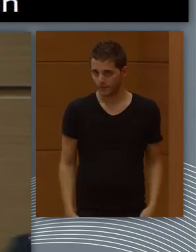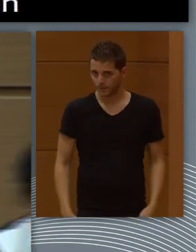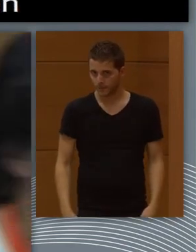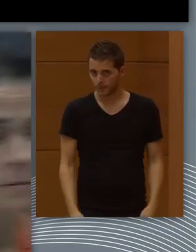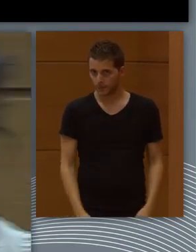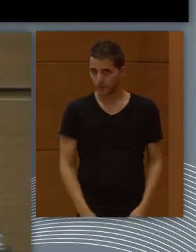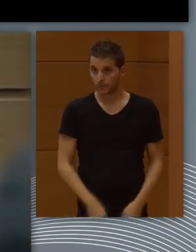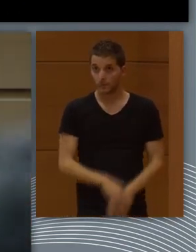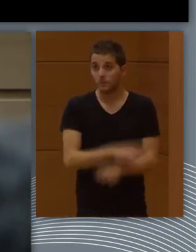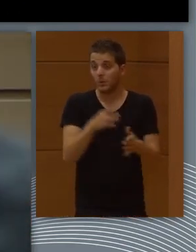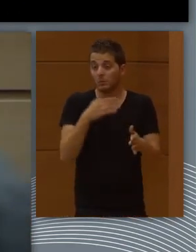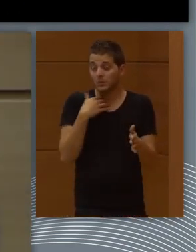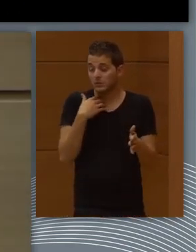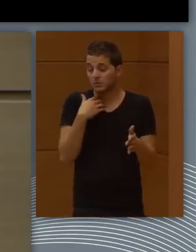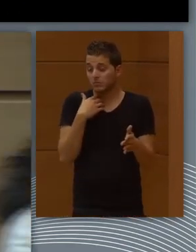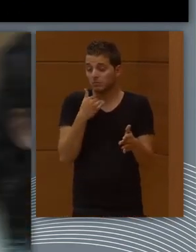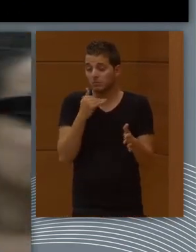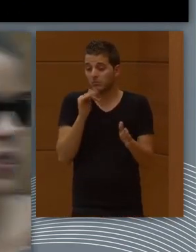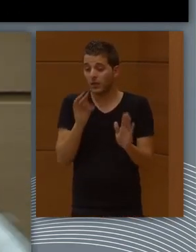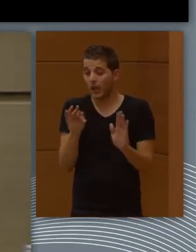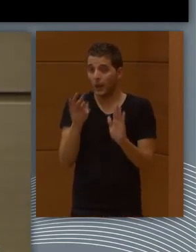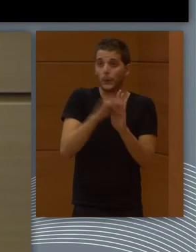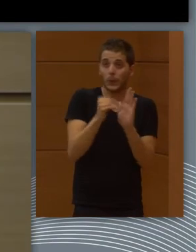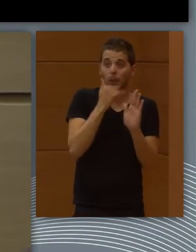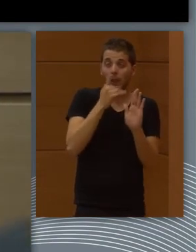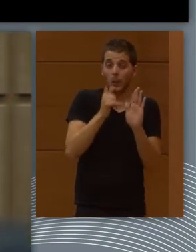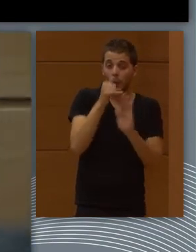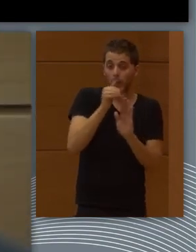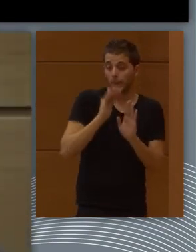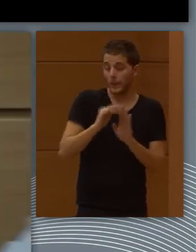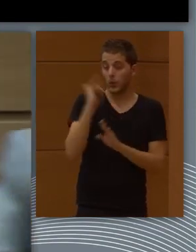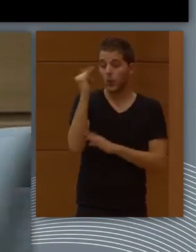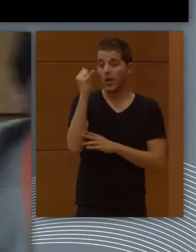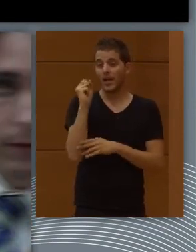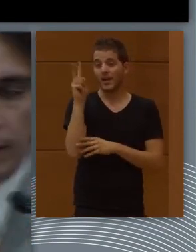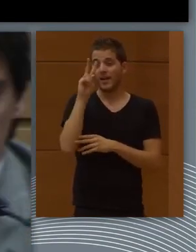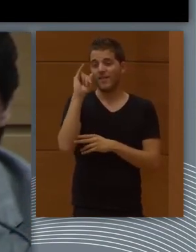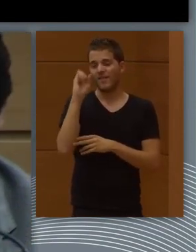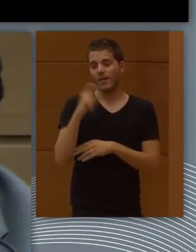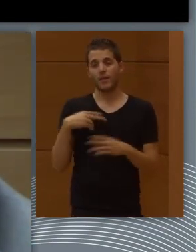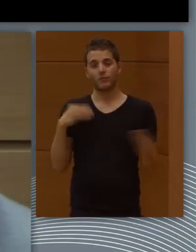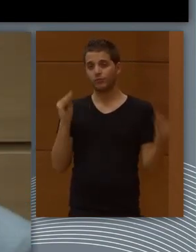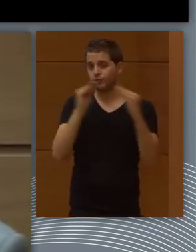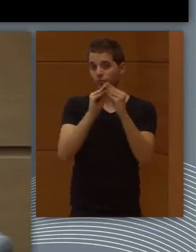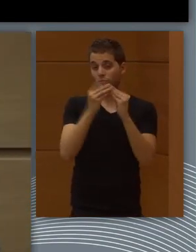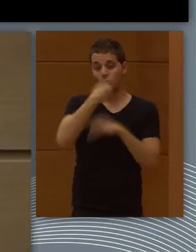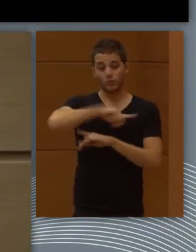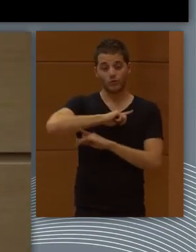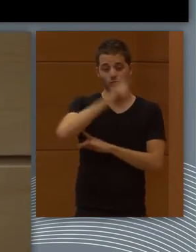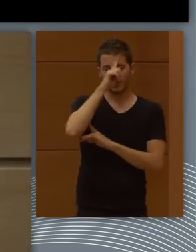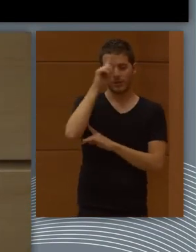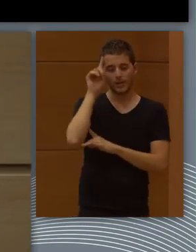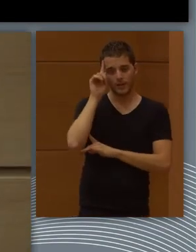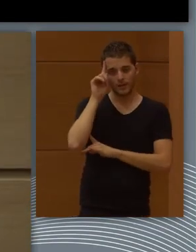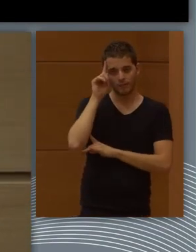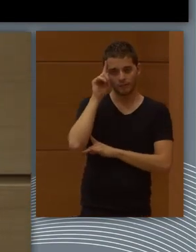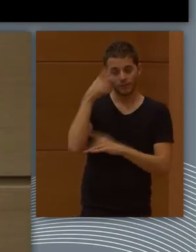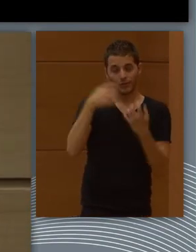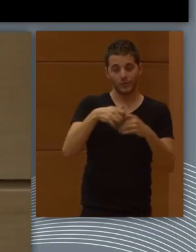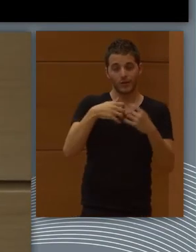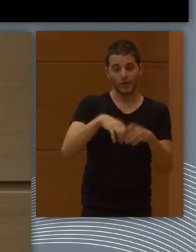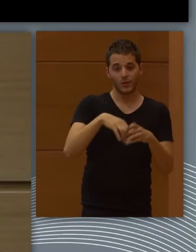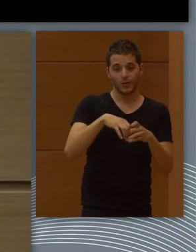Bueno, por aportar algo adicional, porque estoy totalmente de acuerdo con lo que dice Javier, nosotros en Madrid, como operador de transporte, no